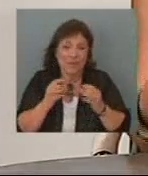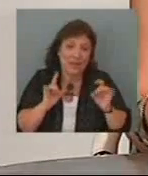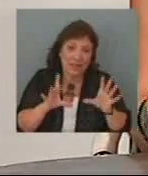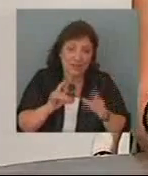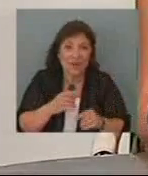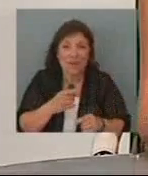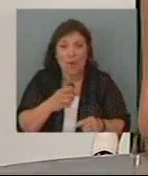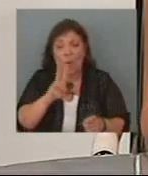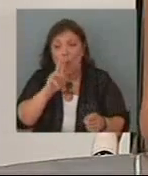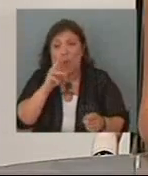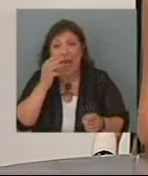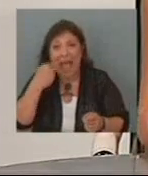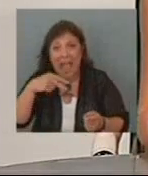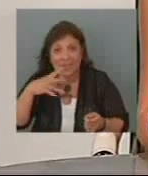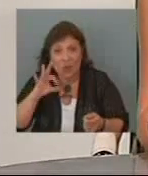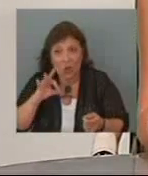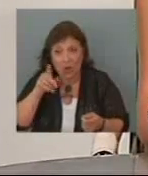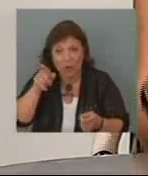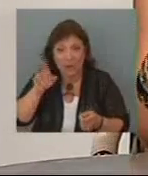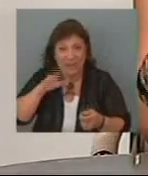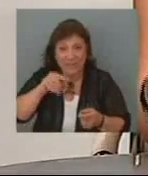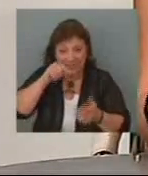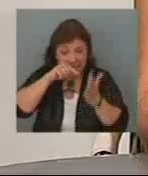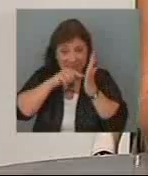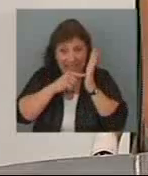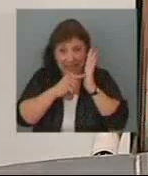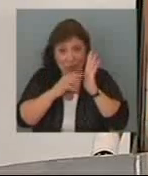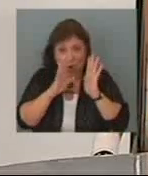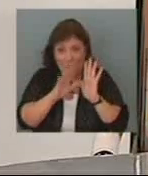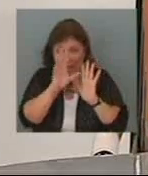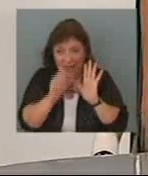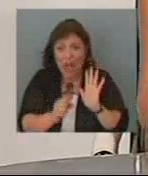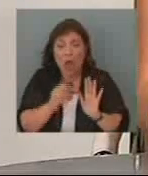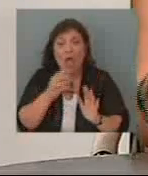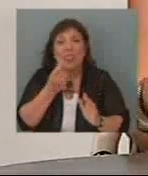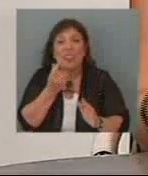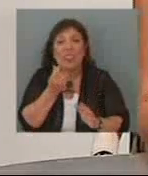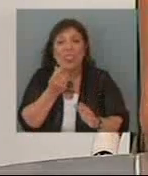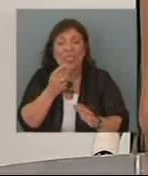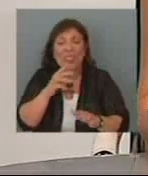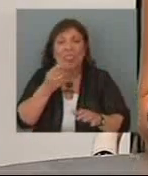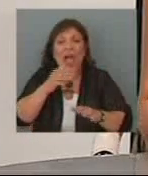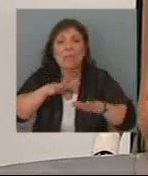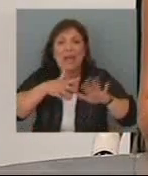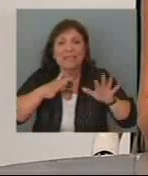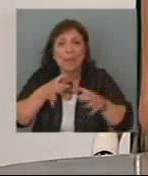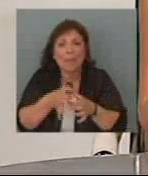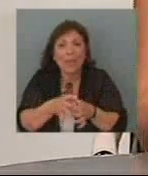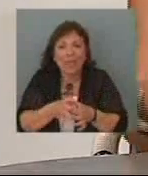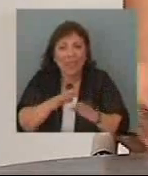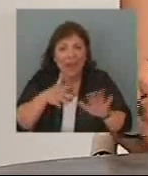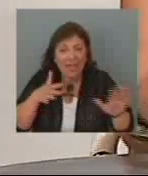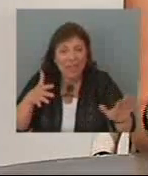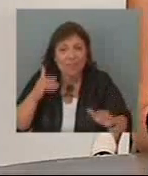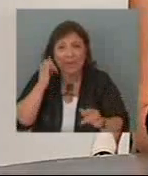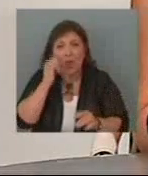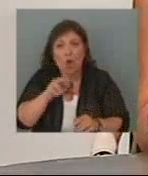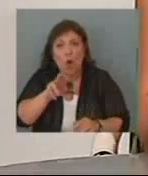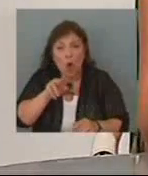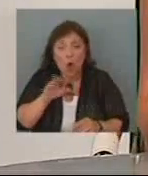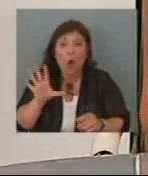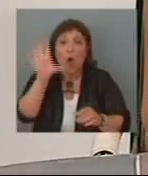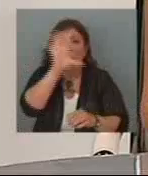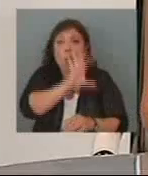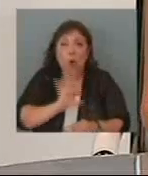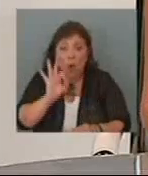bien uranio, en el caso de la República Centroafricana, diamantes o oro, y ahí tiene que ver las agendas de intereses de potencias